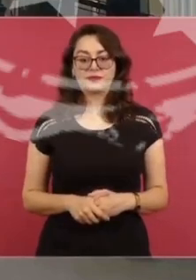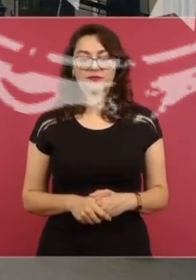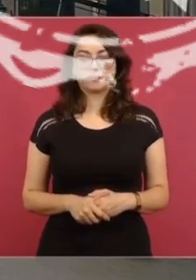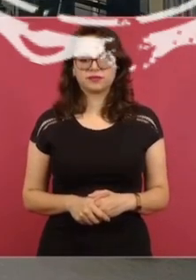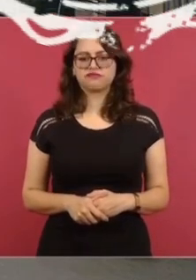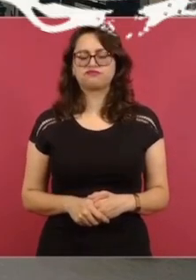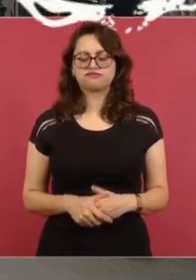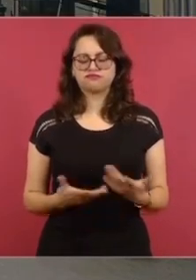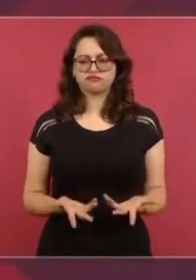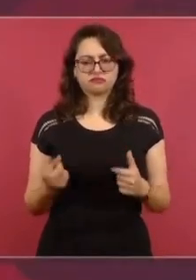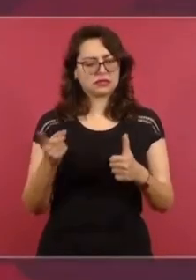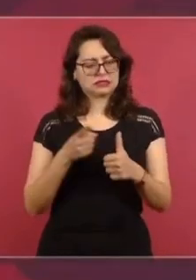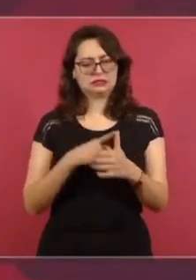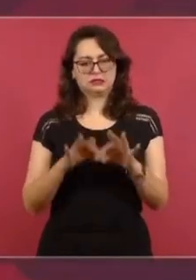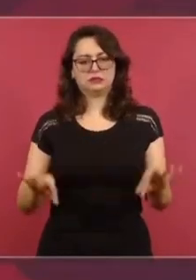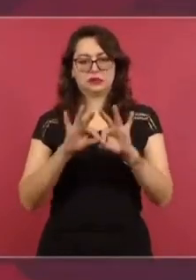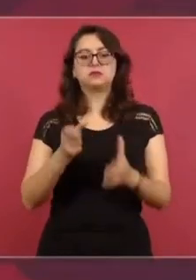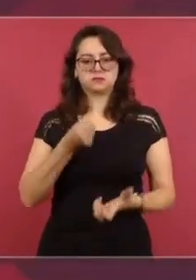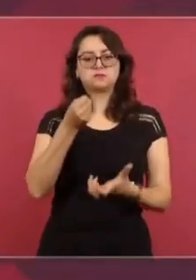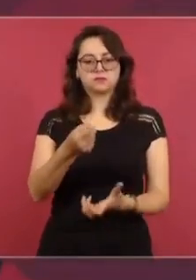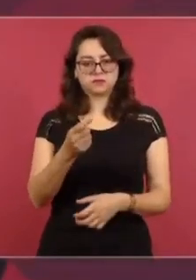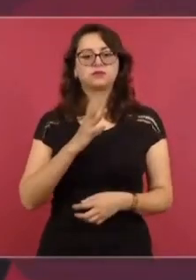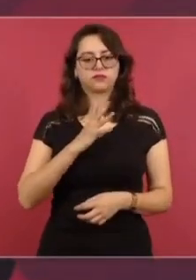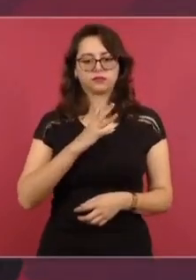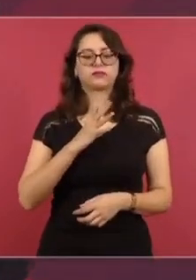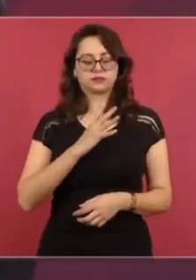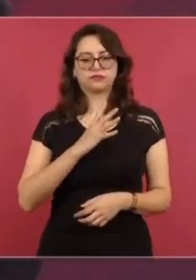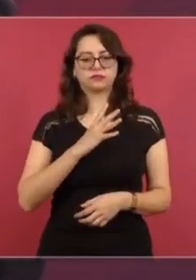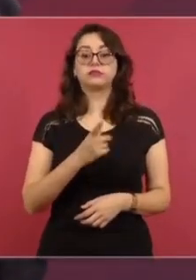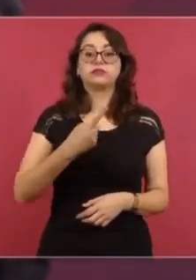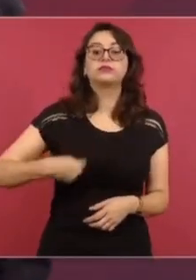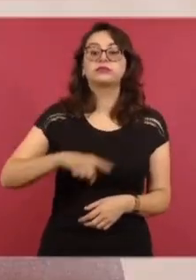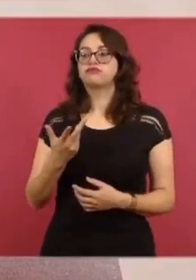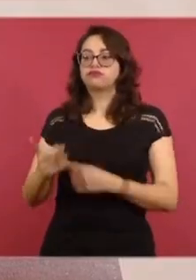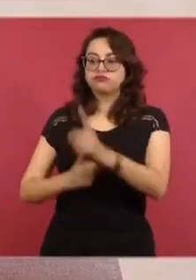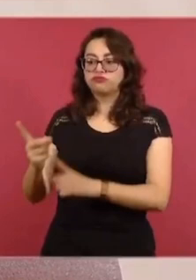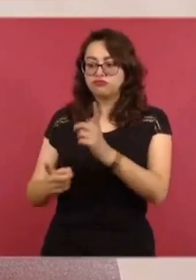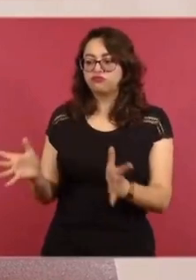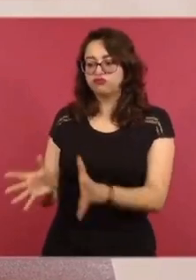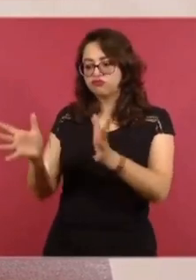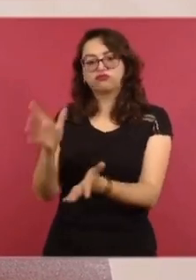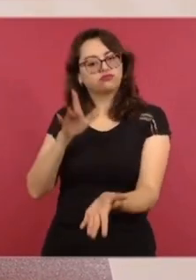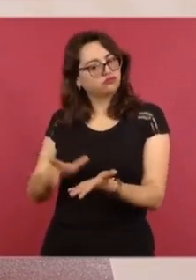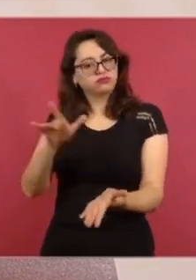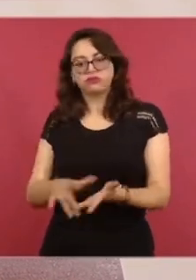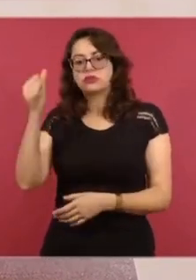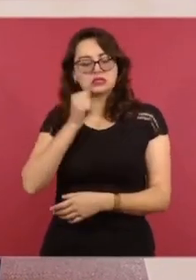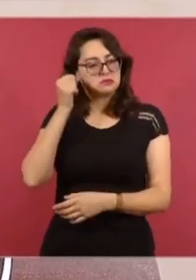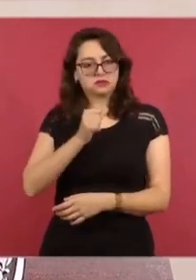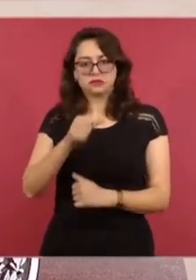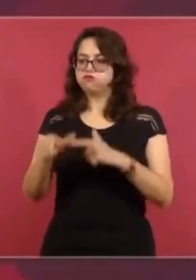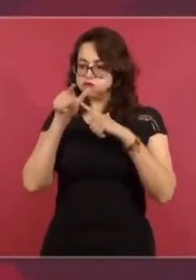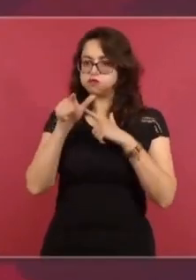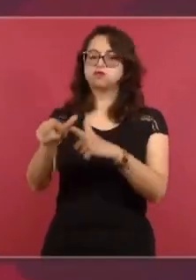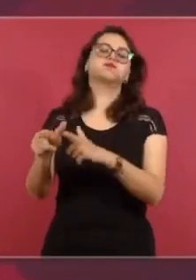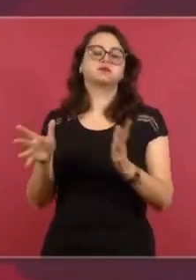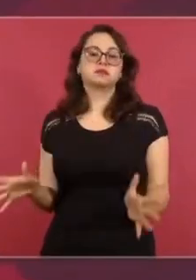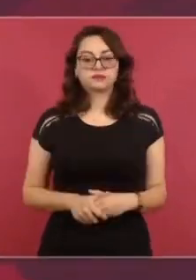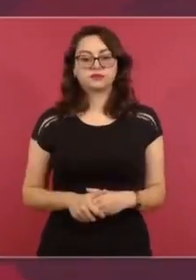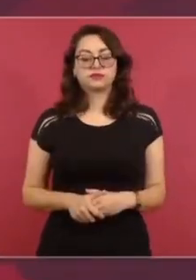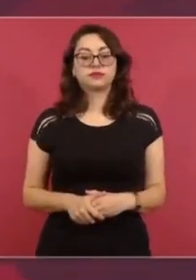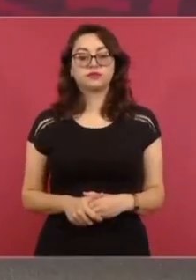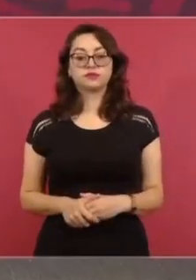No va a faltar el presupuesto. Apúntele bien. Siempre hemos estado apoyando a los deportistas. Lo vamos a seguir haciendo. Y acerca